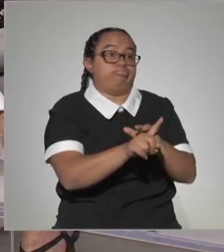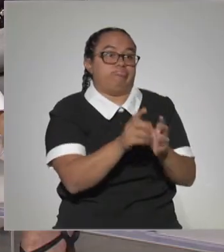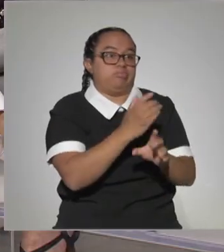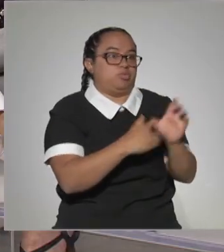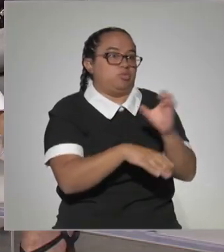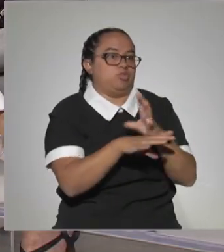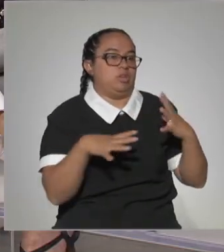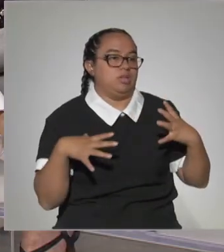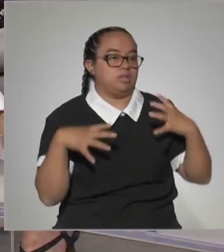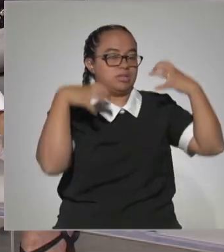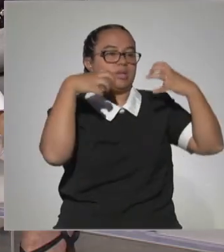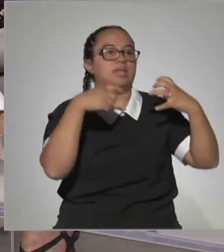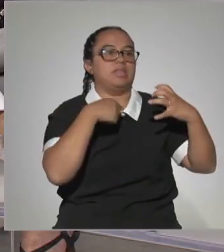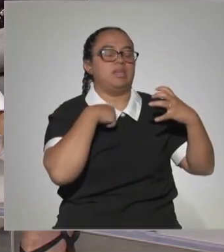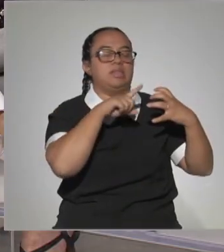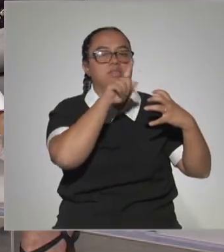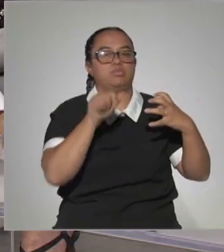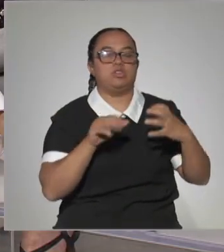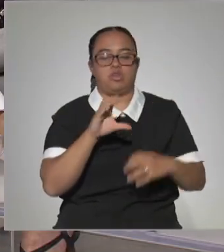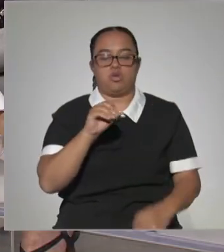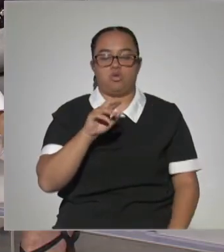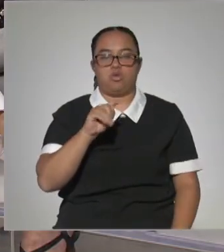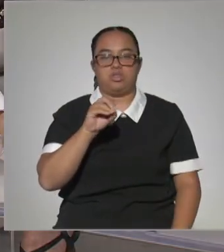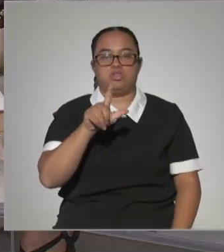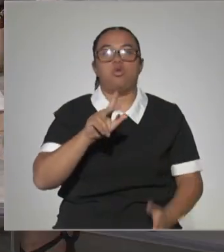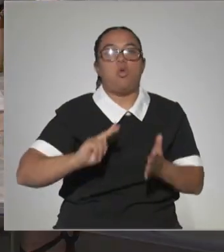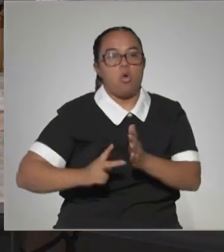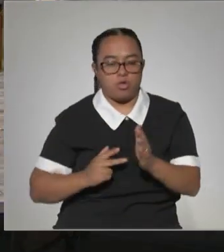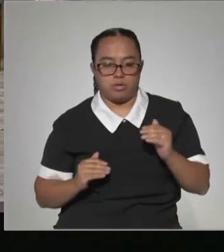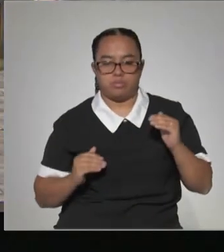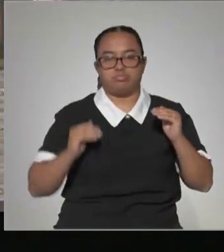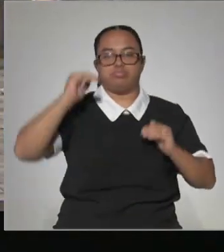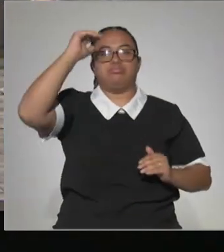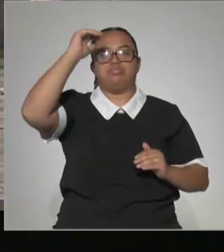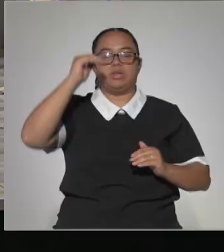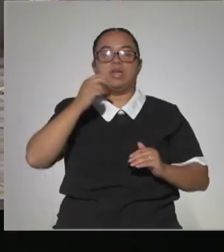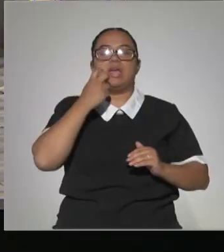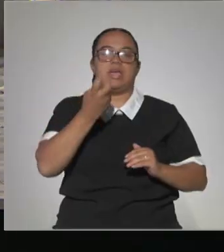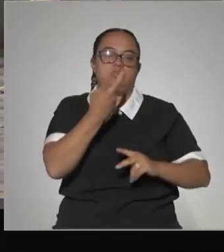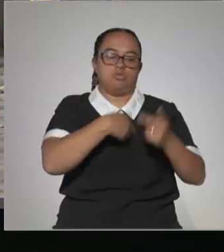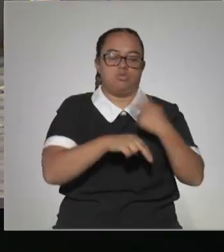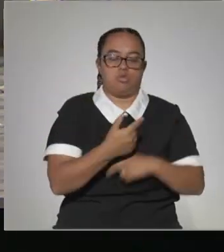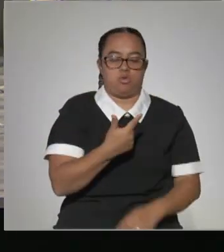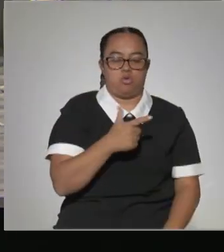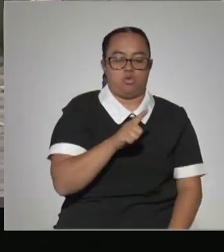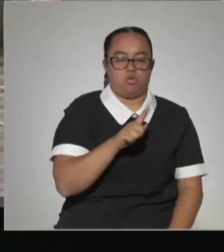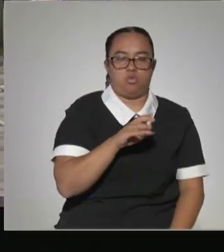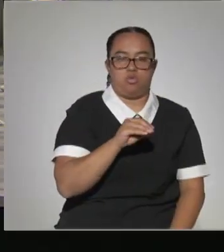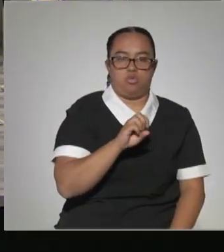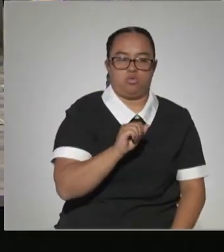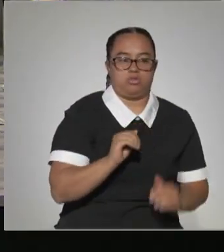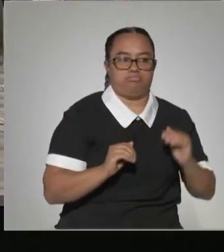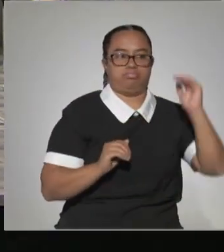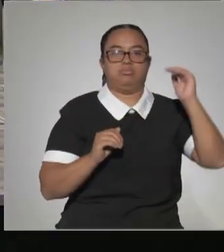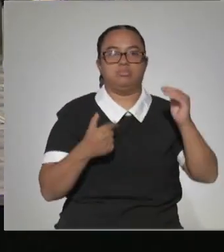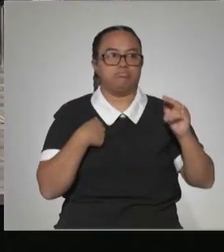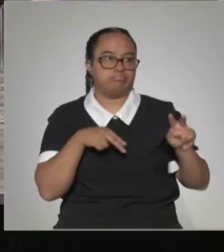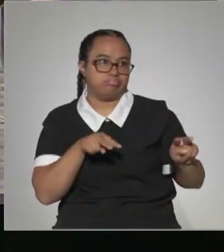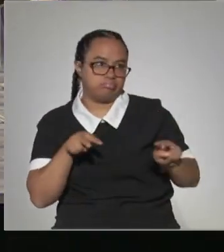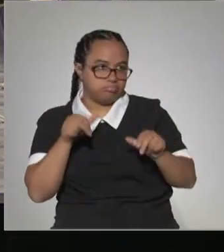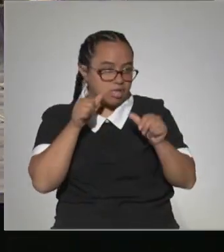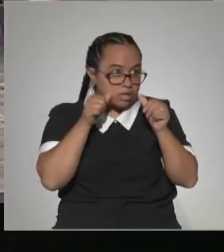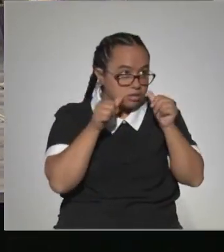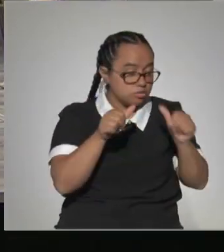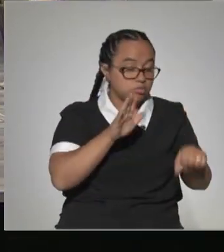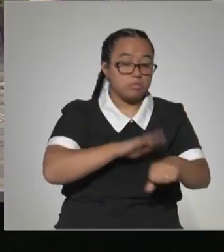entonces tenemos un pico súbito de cortisol que otra vez aumenta la cantidad de glucosa, nos pone en estado de alerta, etcétera, etcétera, para